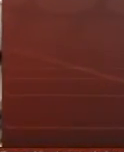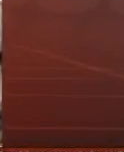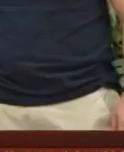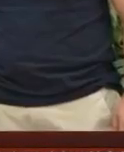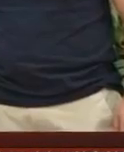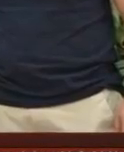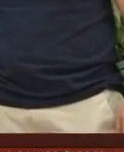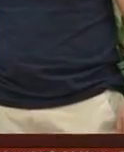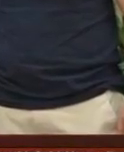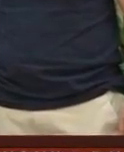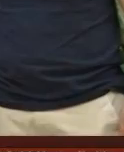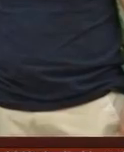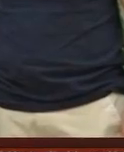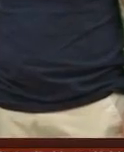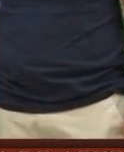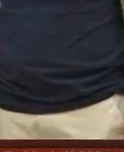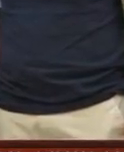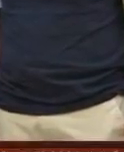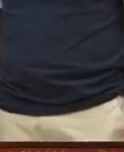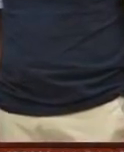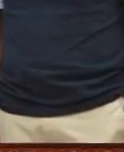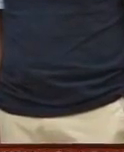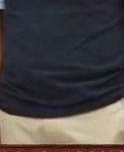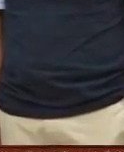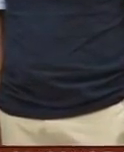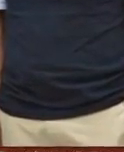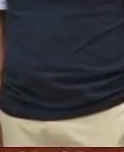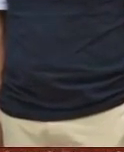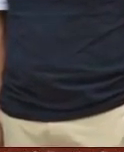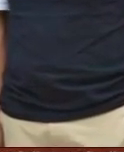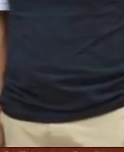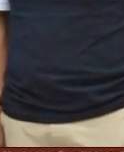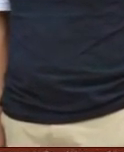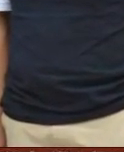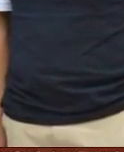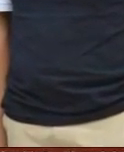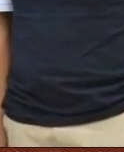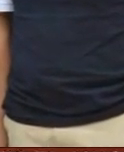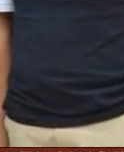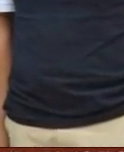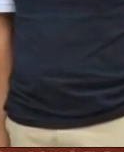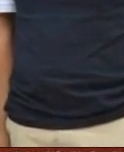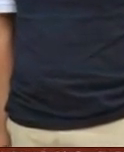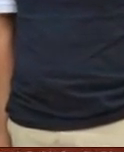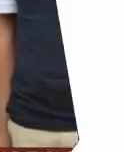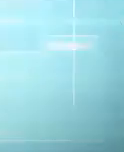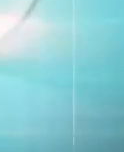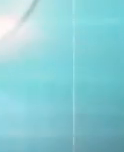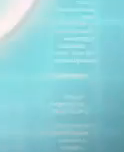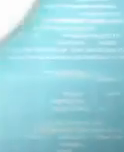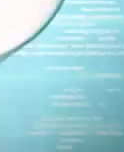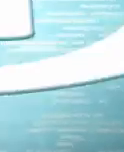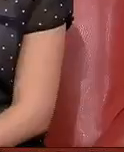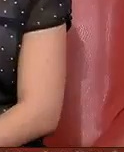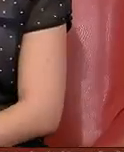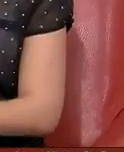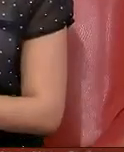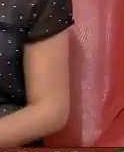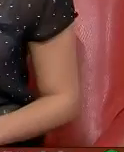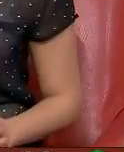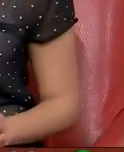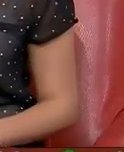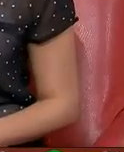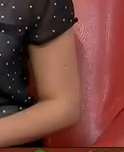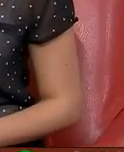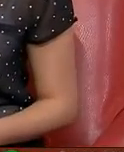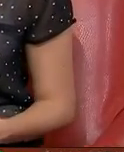Cabe destacar que este rover marciano cuenta con diseño mecánico, eléctrico y electrónico, manufacturado